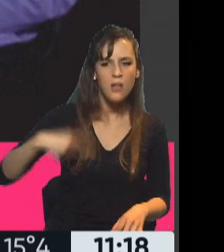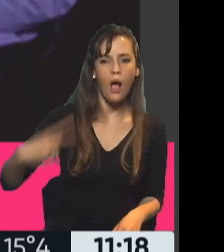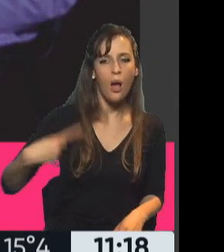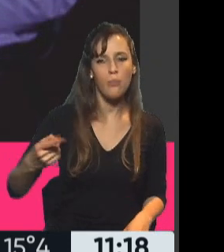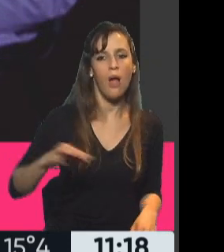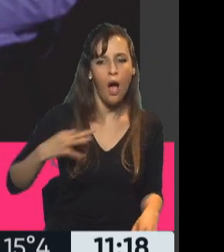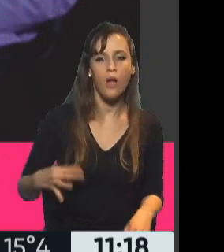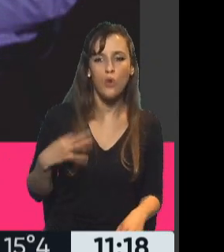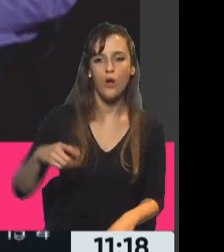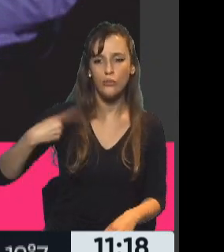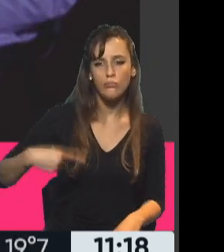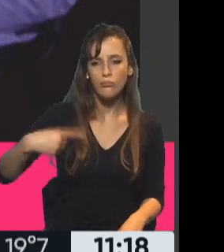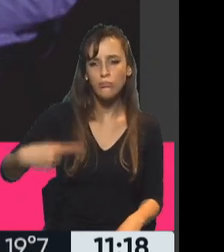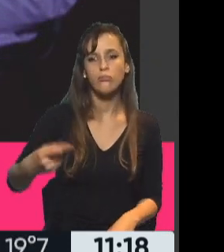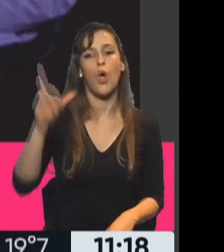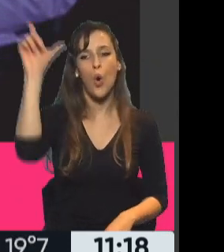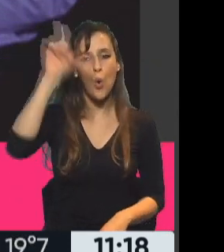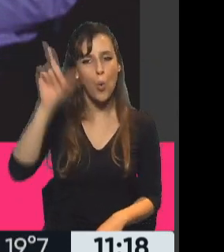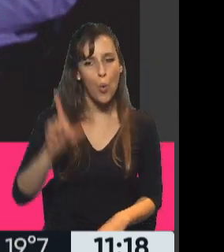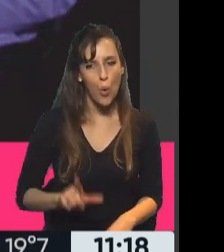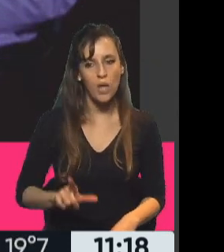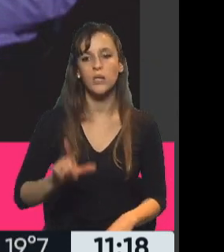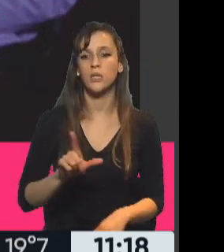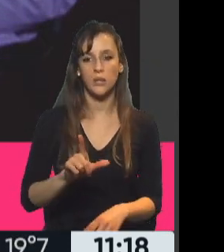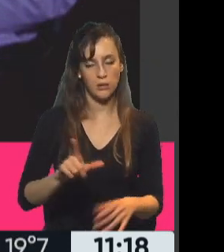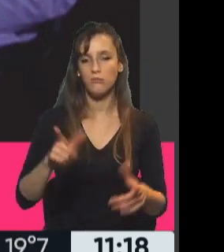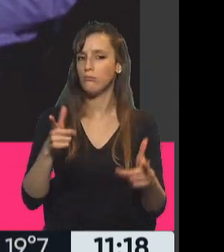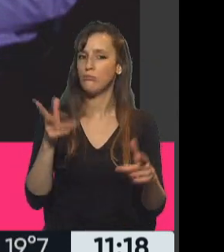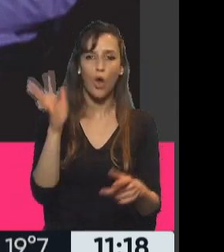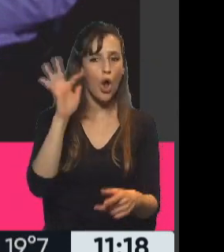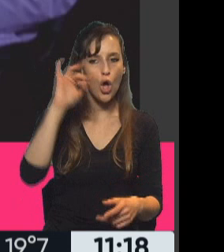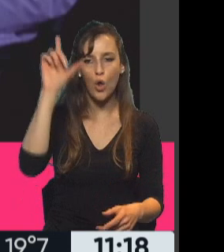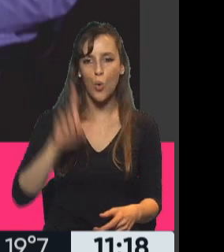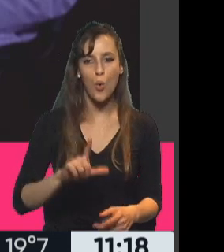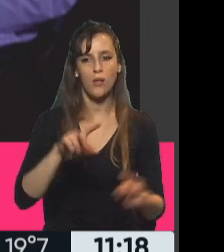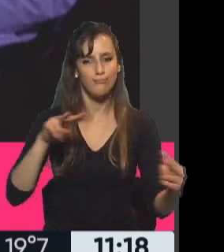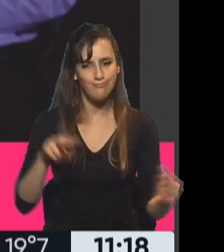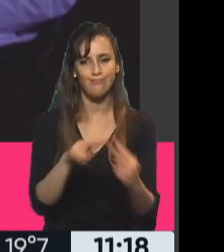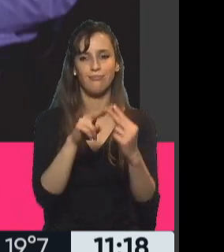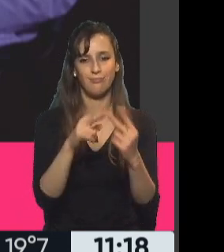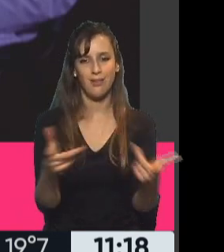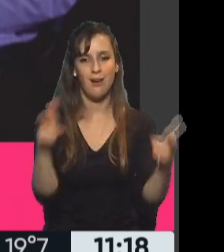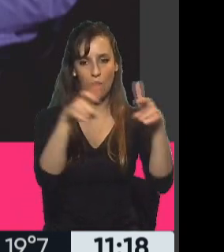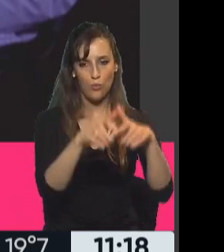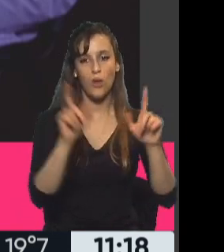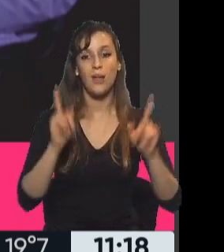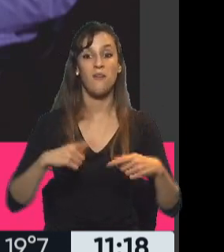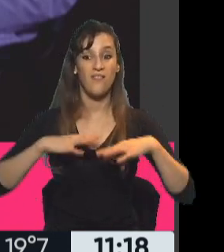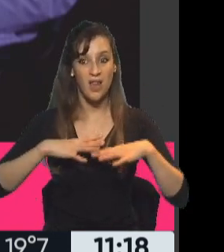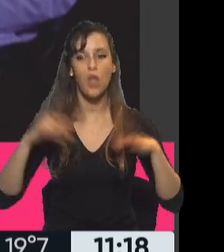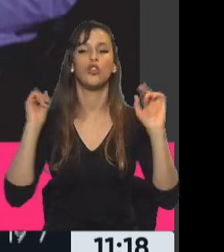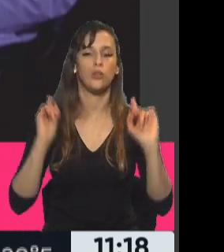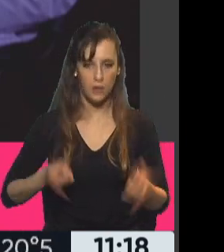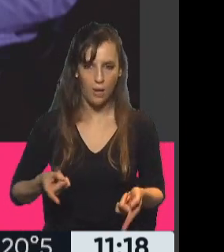reunimos absolutamente todos los lunes de los 20 años. Mirá. Todos los lunes, inclusive los feriados también. Qué bien.